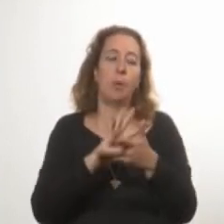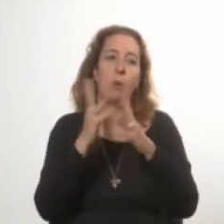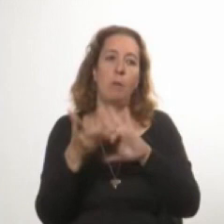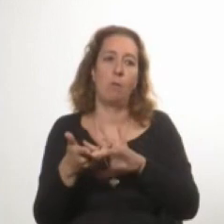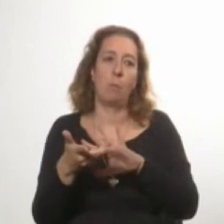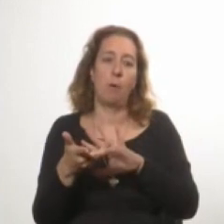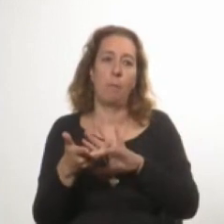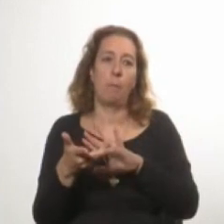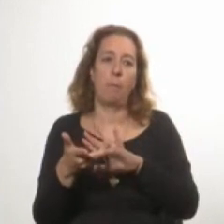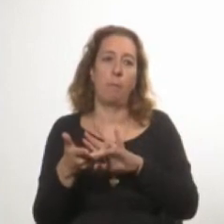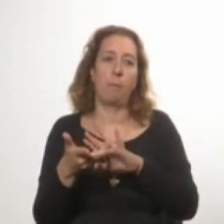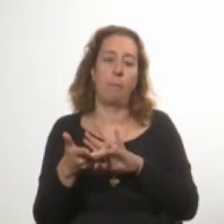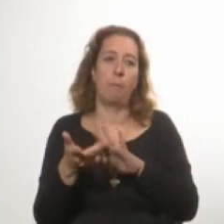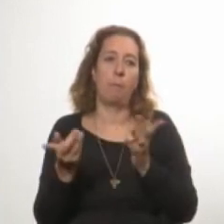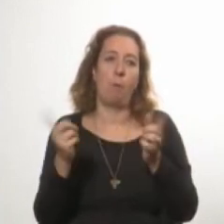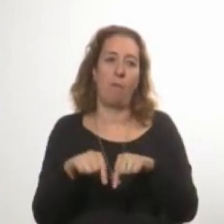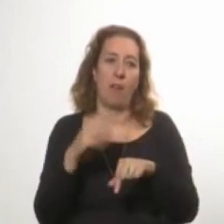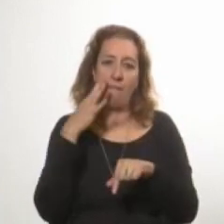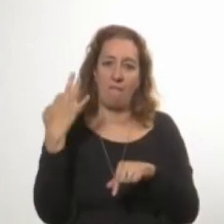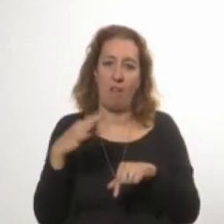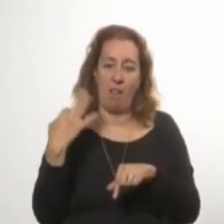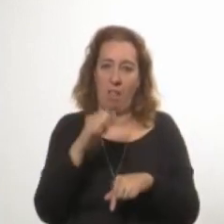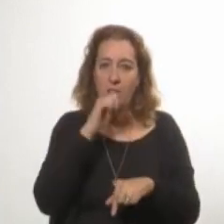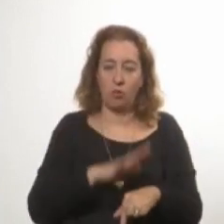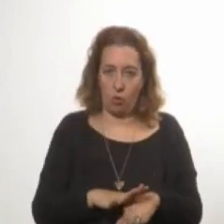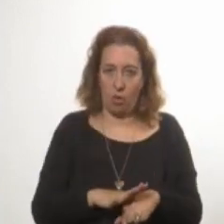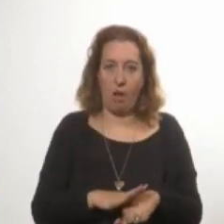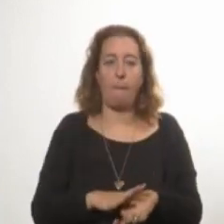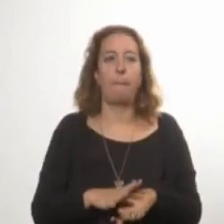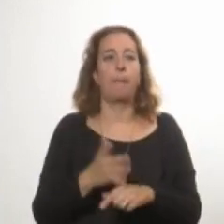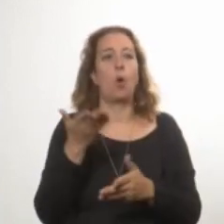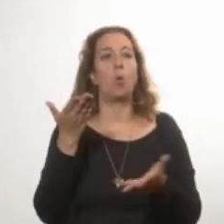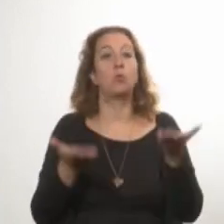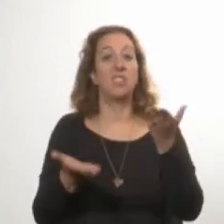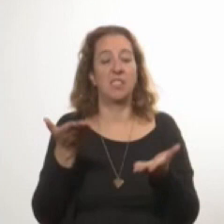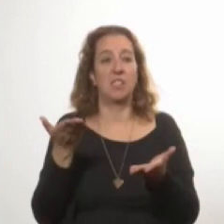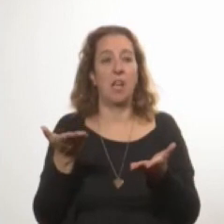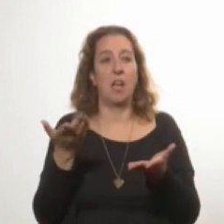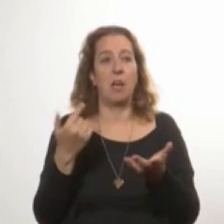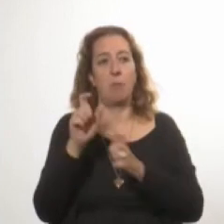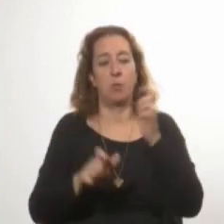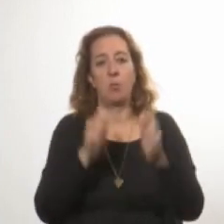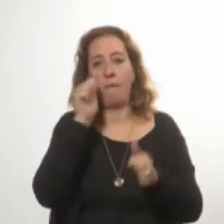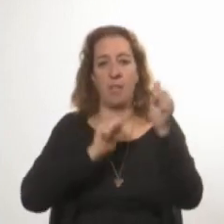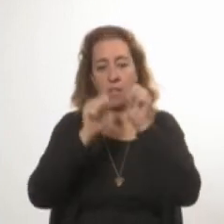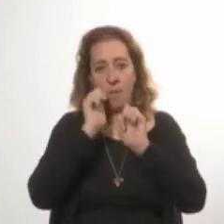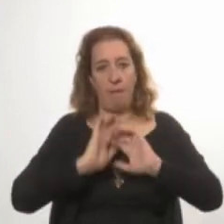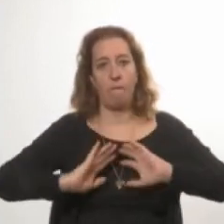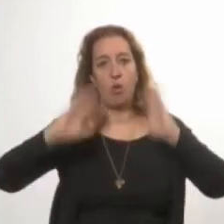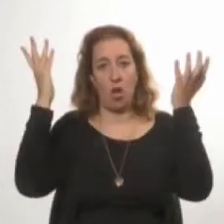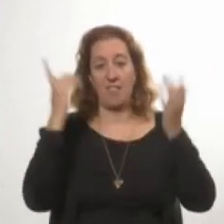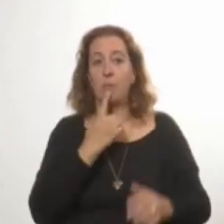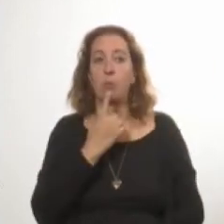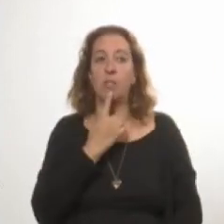forma, restaurar la verdad histórica y hacer justicia con quienes han sido víctimas de violencia política y